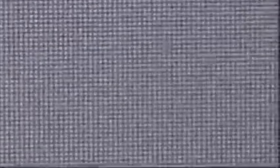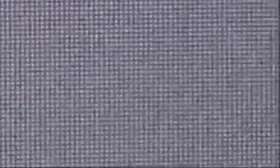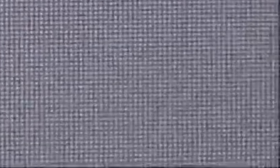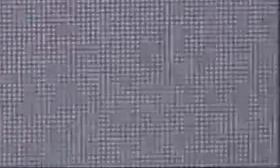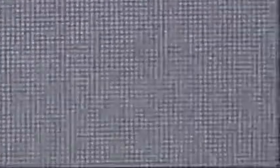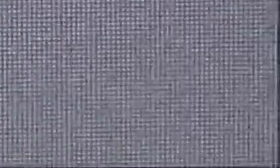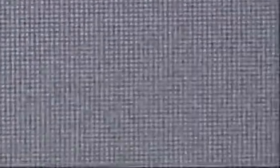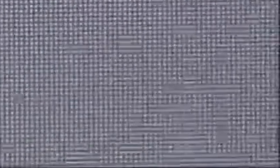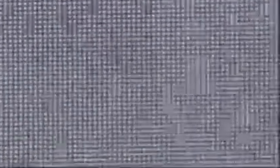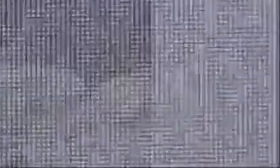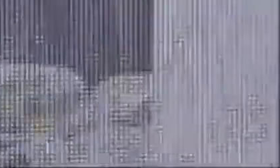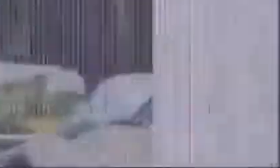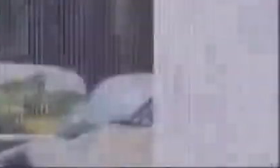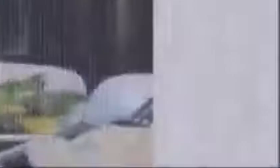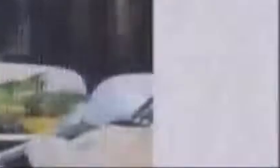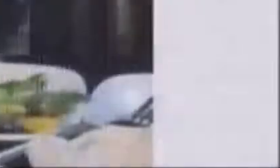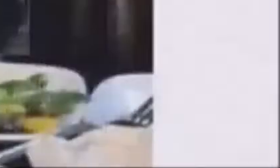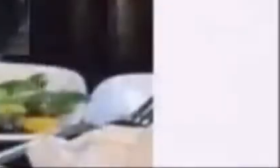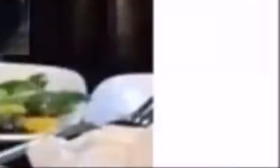Siguiente.